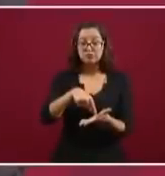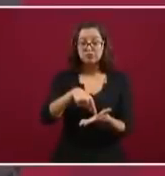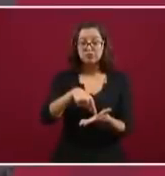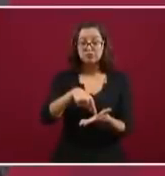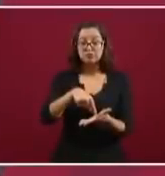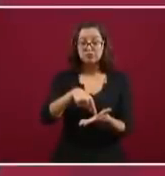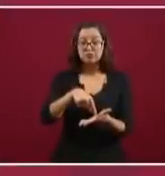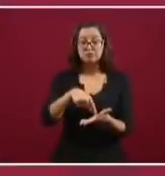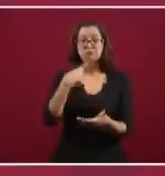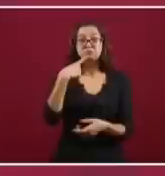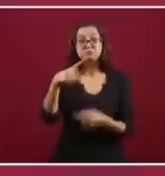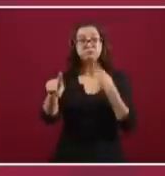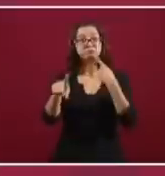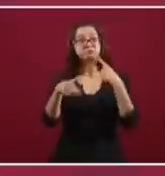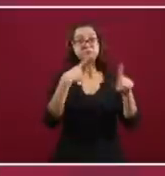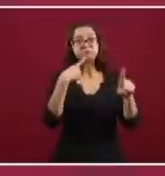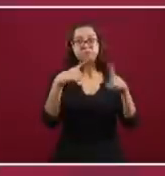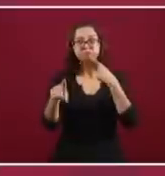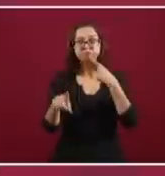para reclamar.